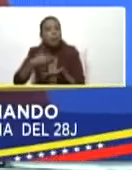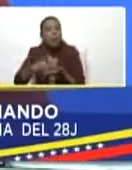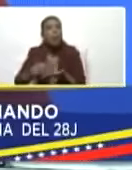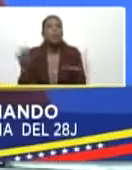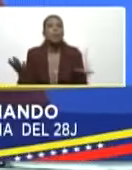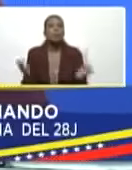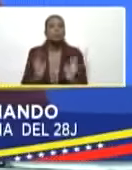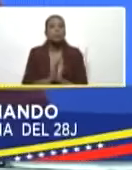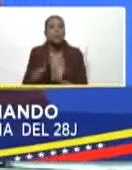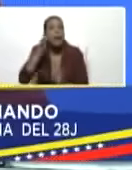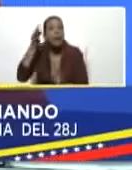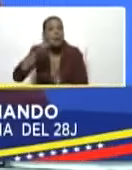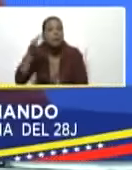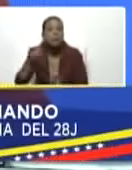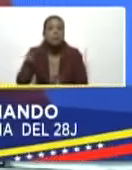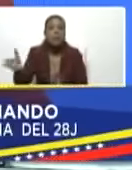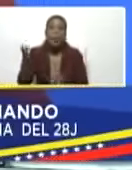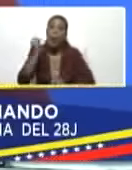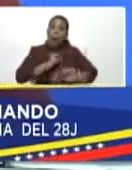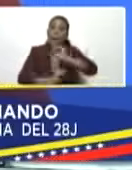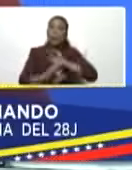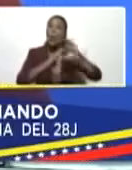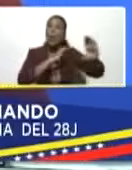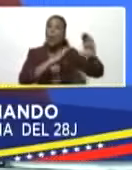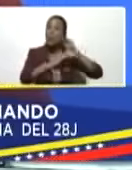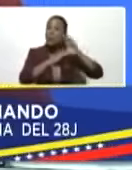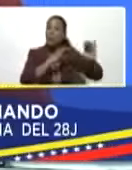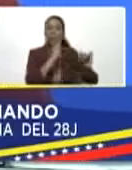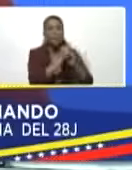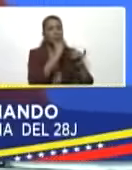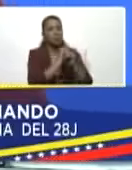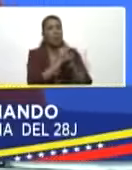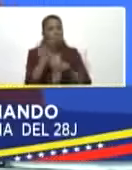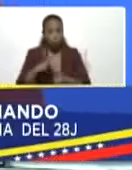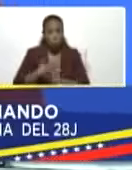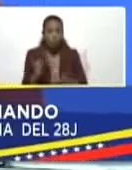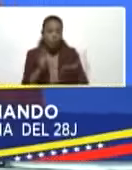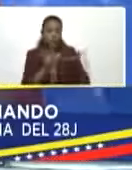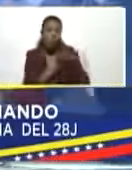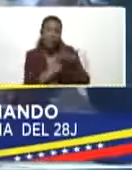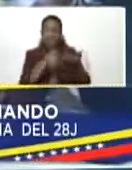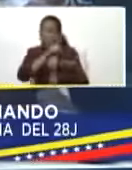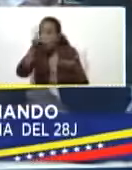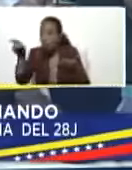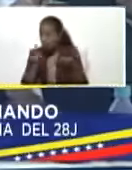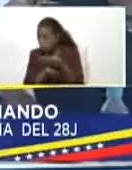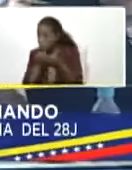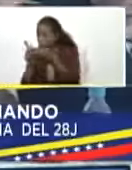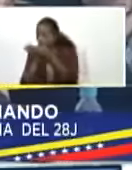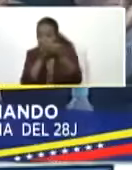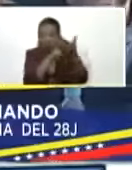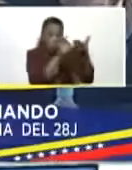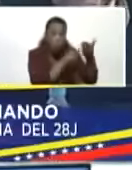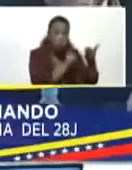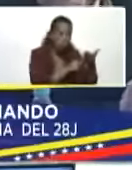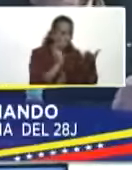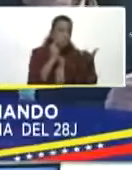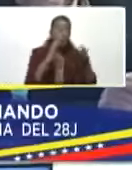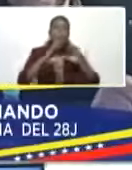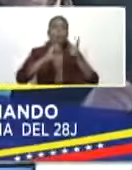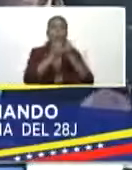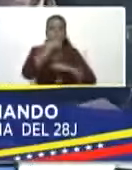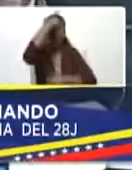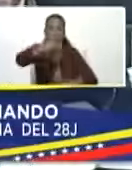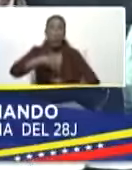ser una realidad, que es la guerra comunicacional de todo el pueblo. Todo el que tenga un teléfono, todo el que tenga un equipo, tiene que convertirse